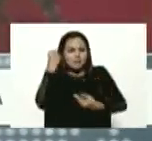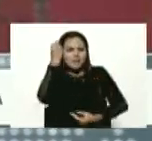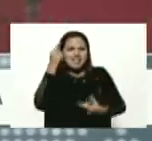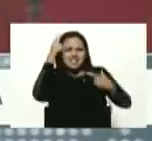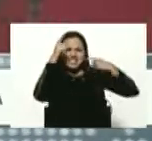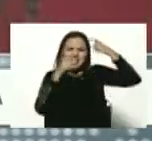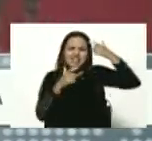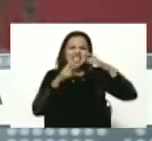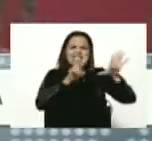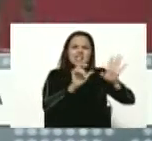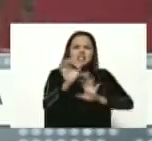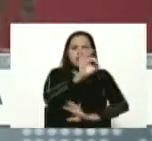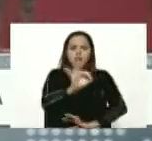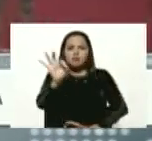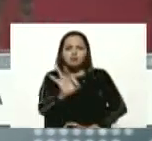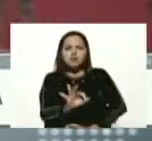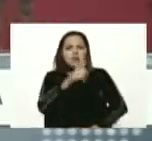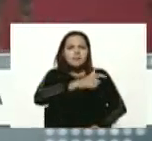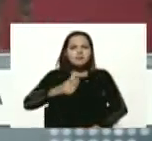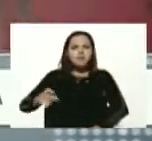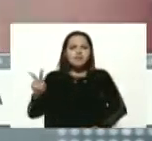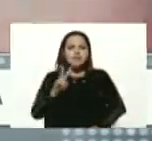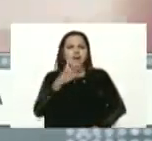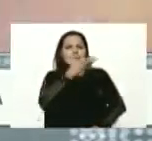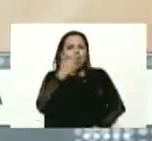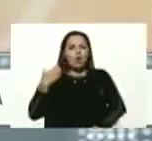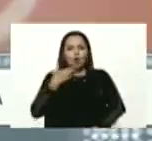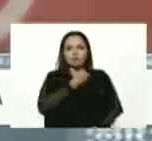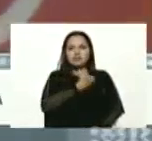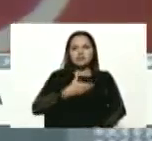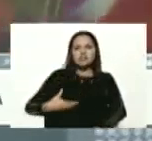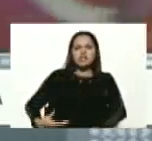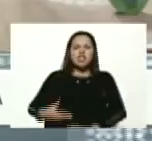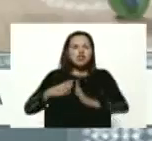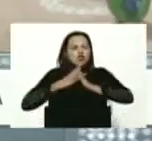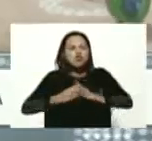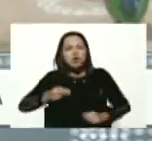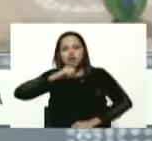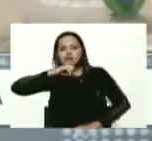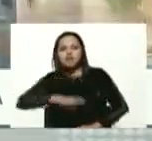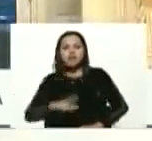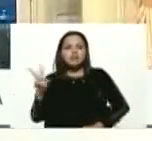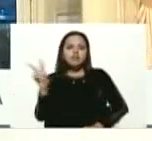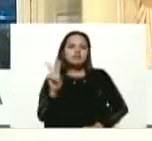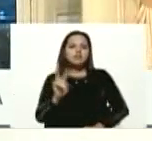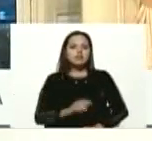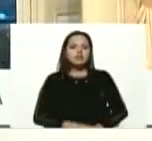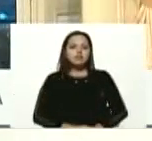el 70% de los venezolanos el mejor presidente en toda la historia de Venezuela.